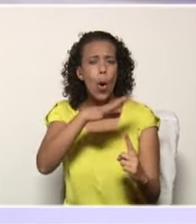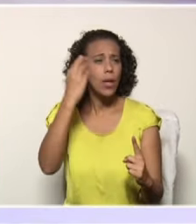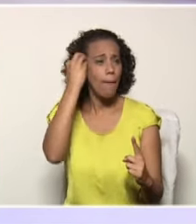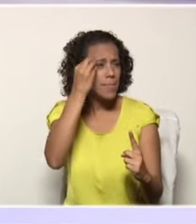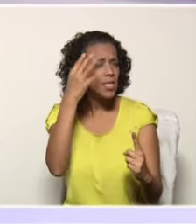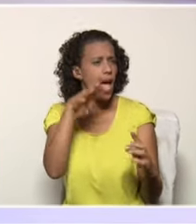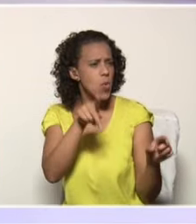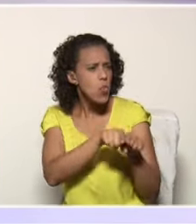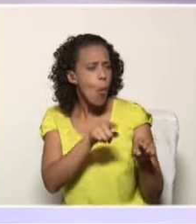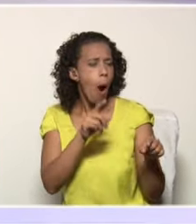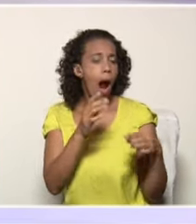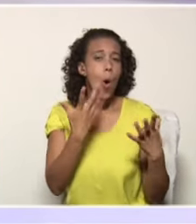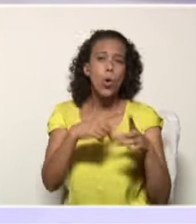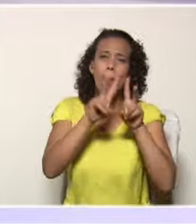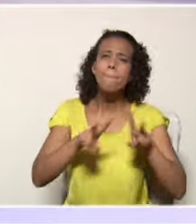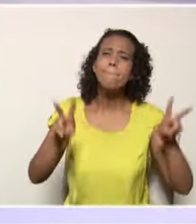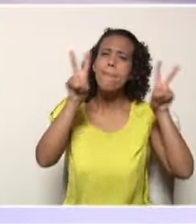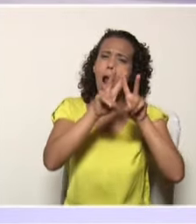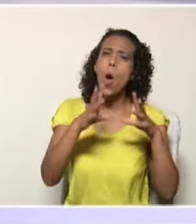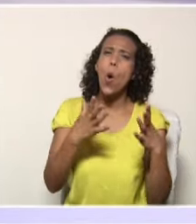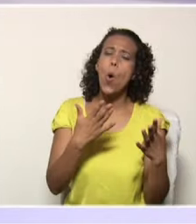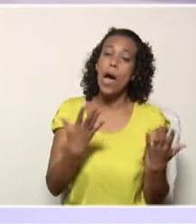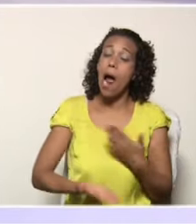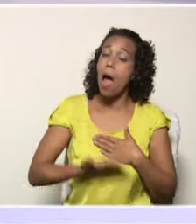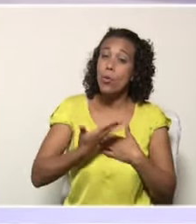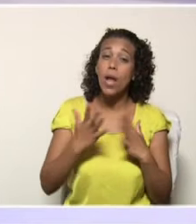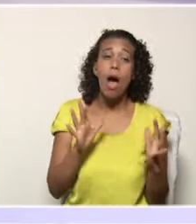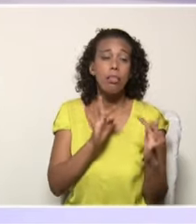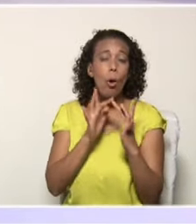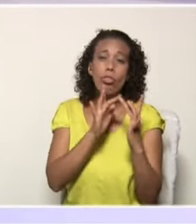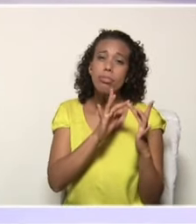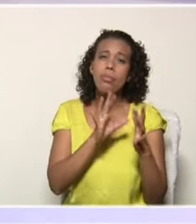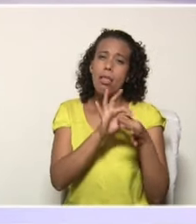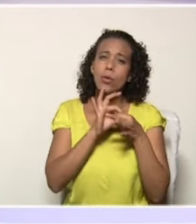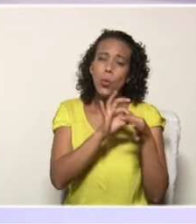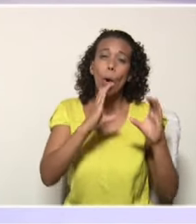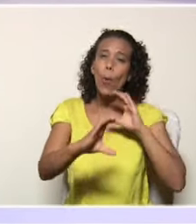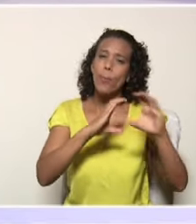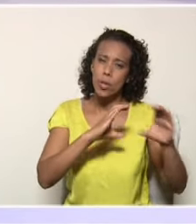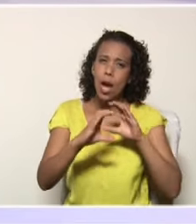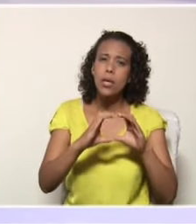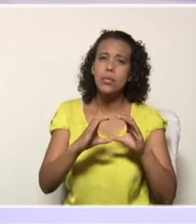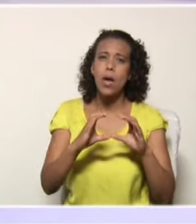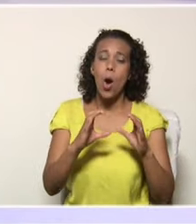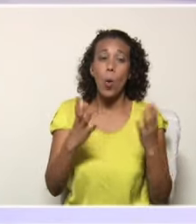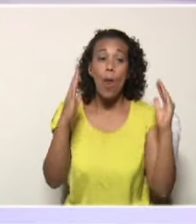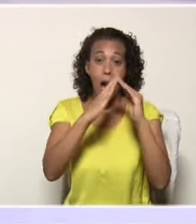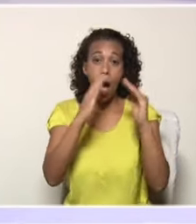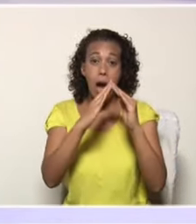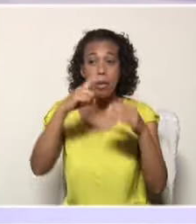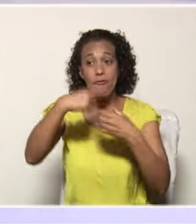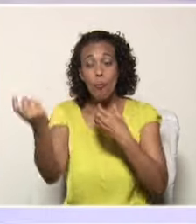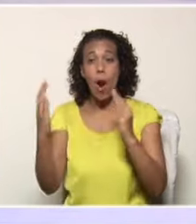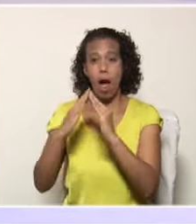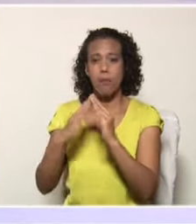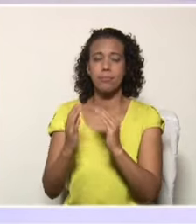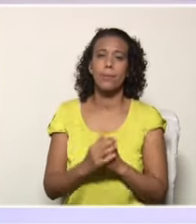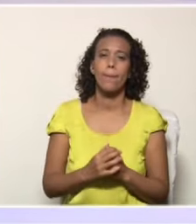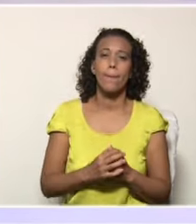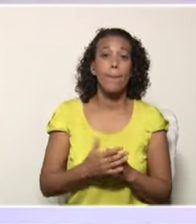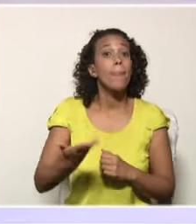de allí se generan otros valores de gran importancia dentro de los procesos de comunicación, tanto en el hogar como fuera de.